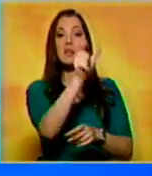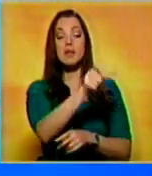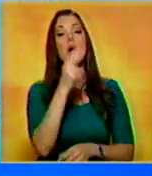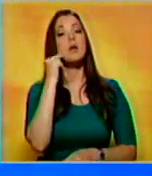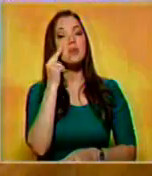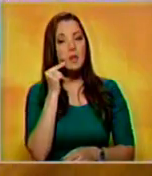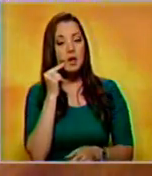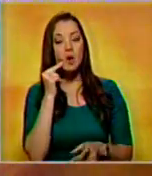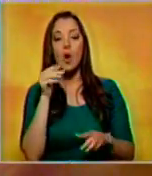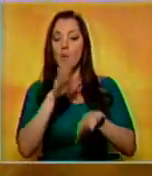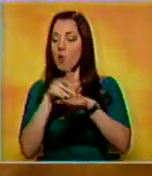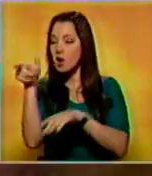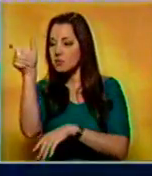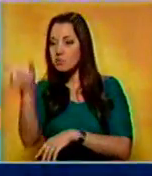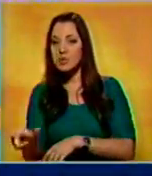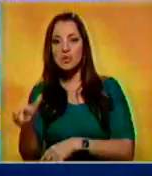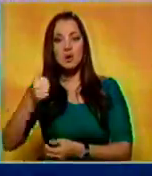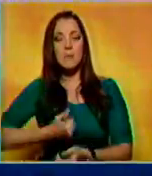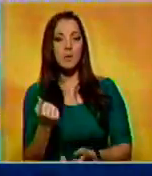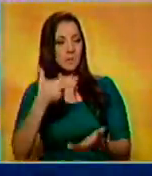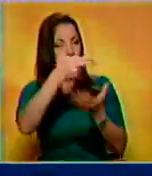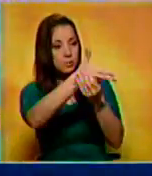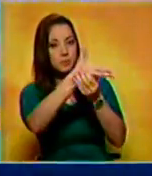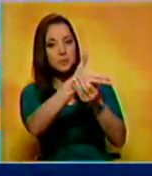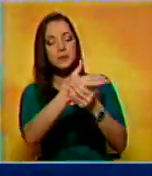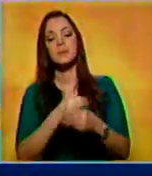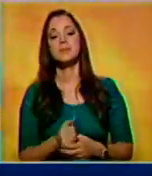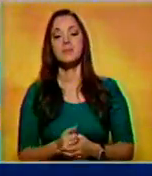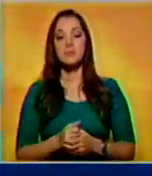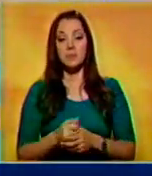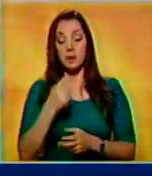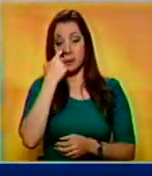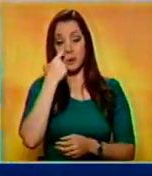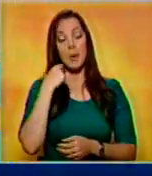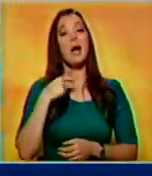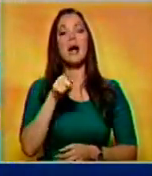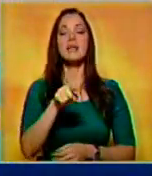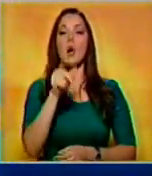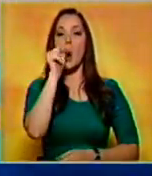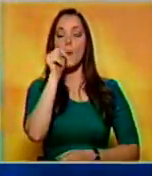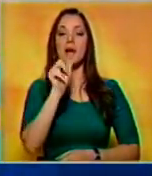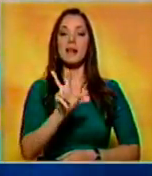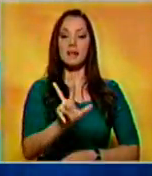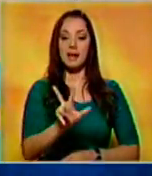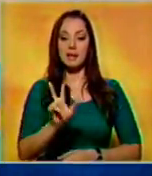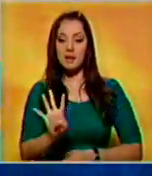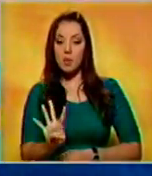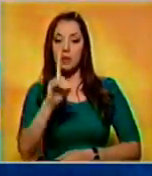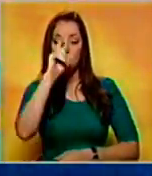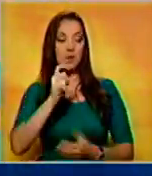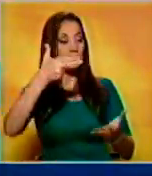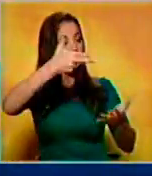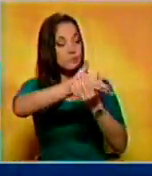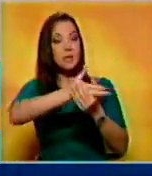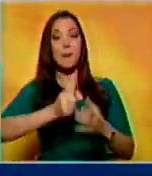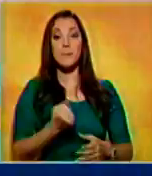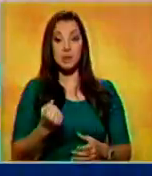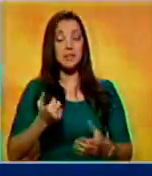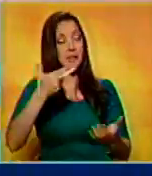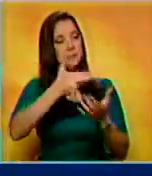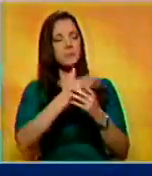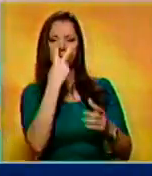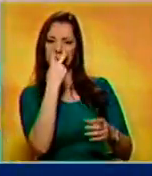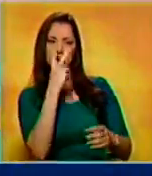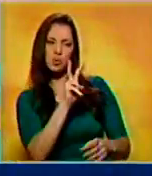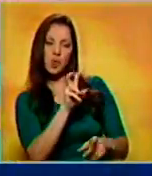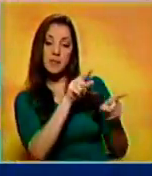policía. El nuevo suceso ocurrió en la ciudad de Phoenix, en donde Ruman Brisbane, de 34 años, fue baleado por la policía bajo